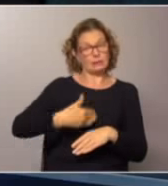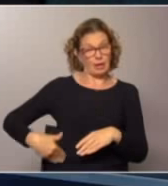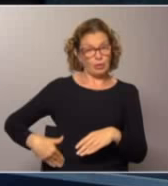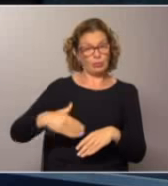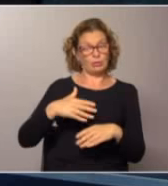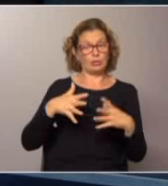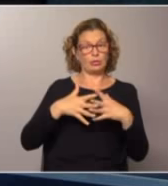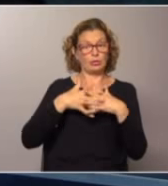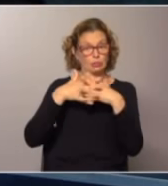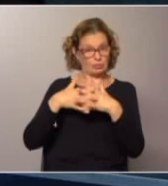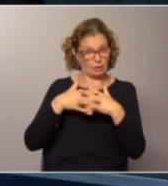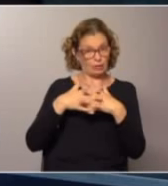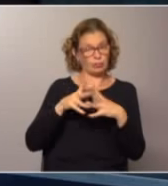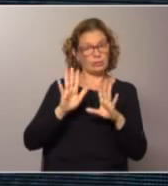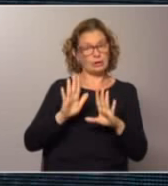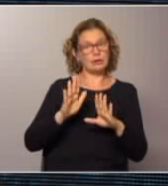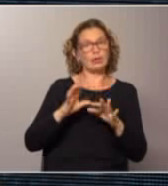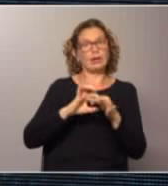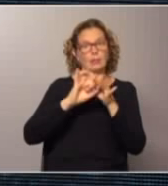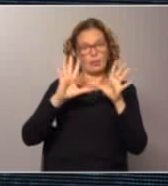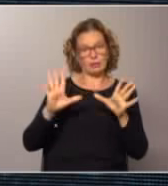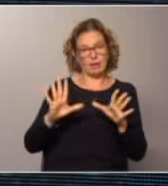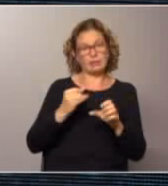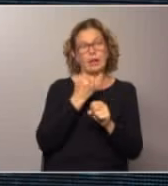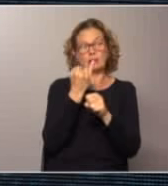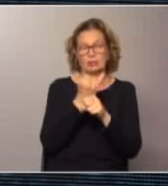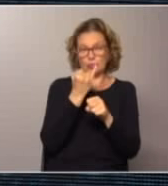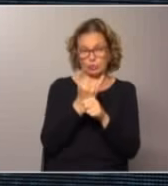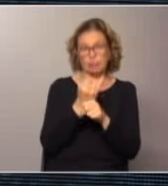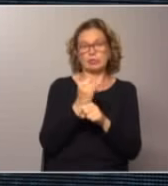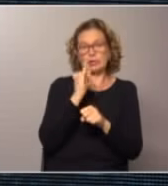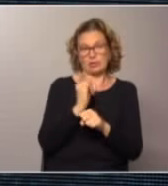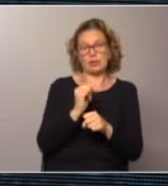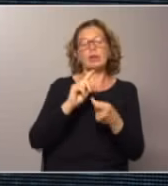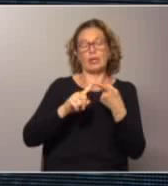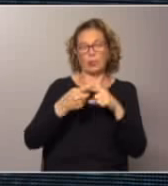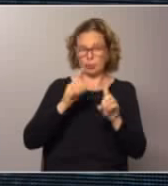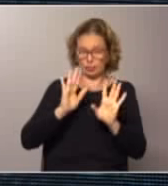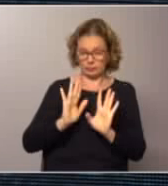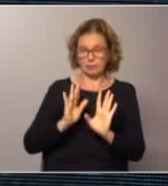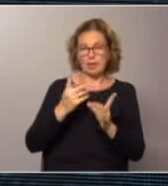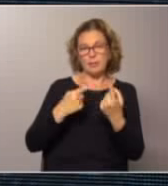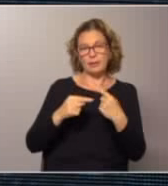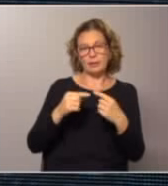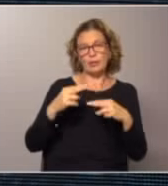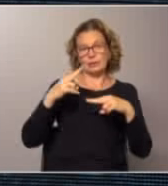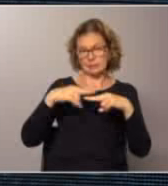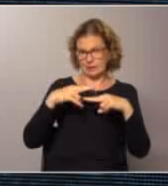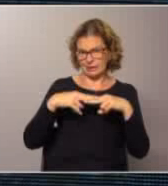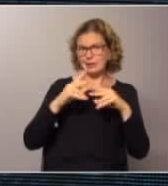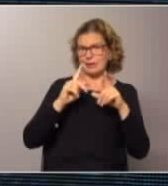los derechos y la democracia determinadas instituciones si es parte de la discusión pero también las redes son